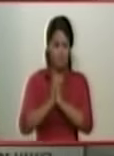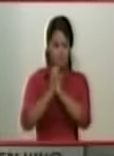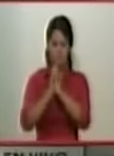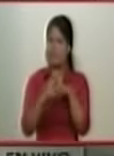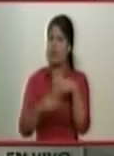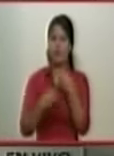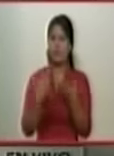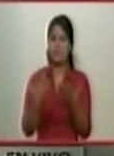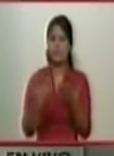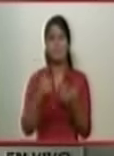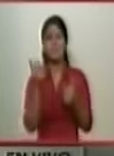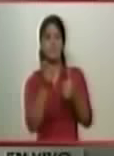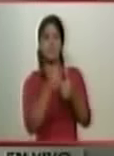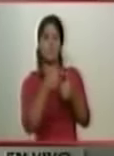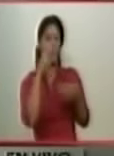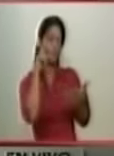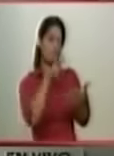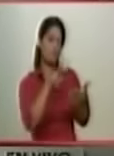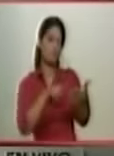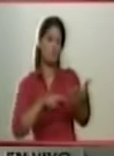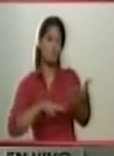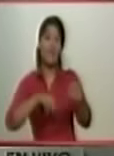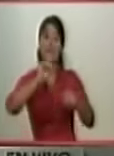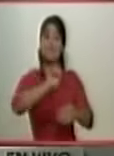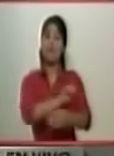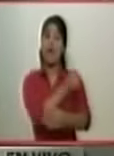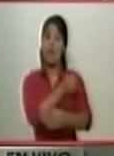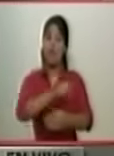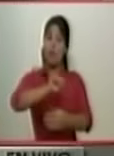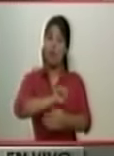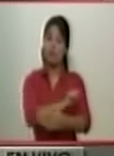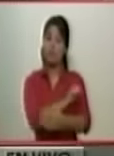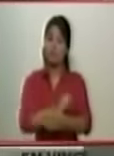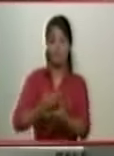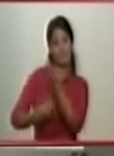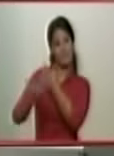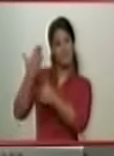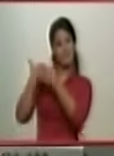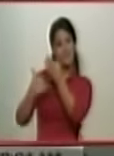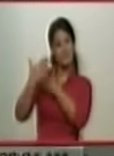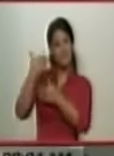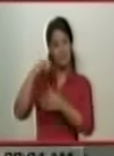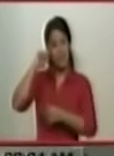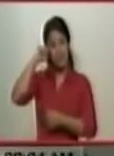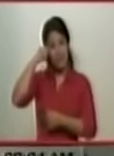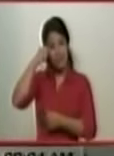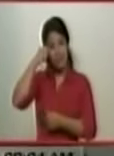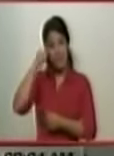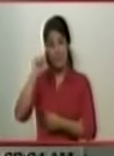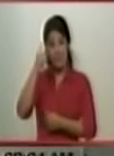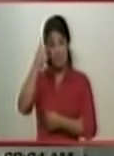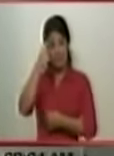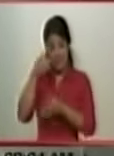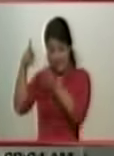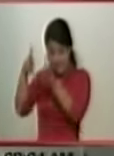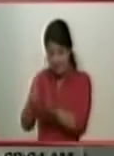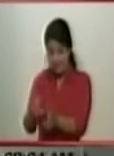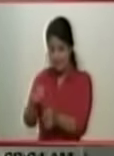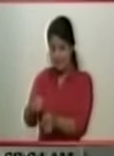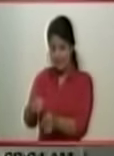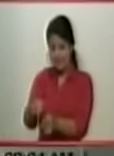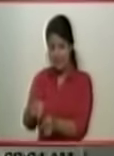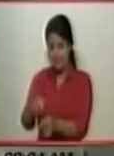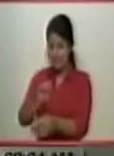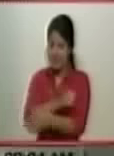recitando un salmo que lo recitamos aquel día de la siembra, pero que sigue